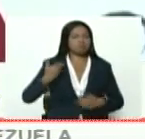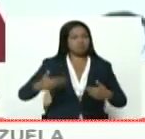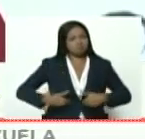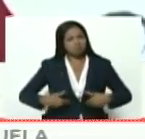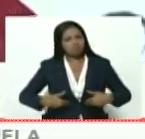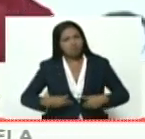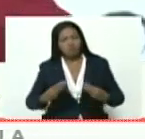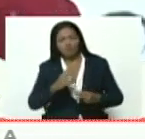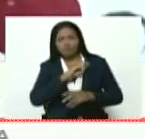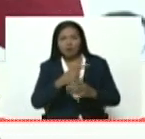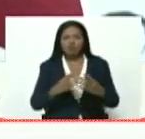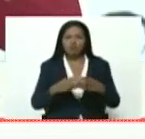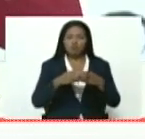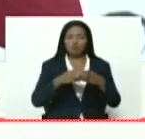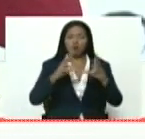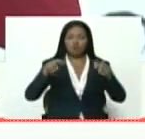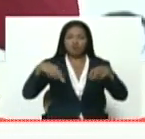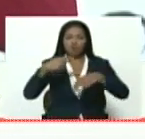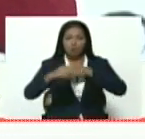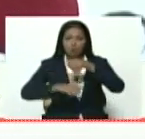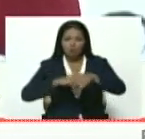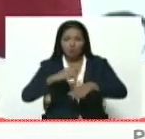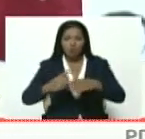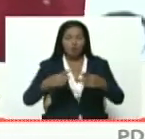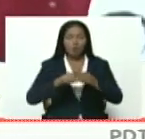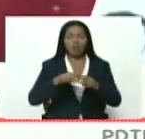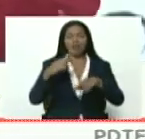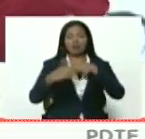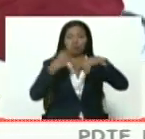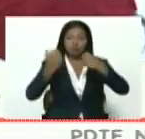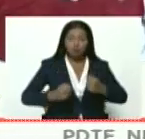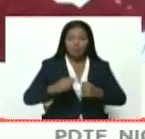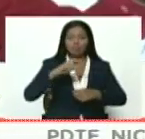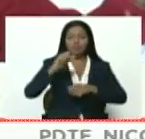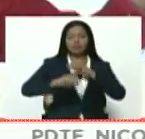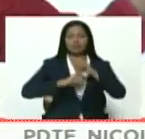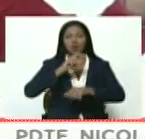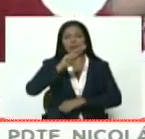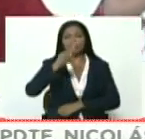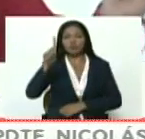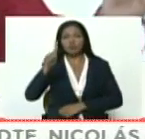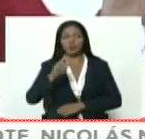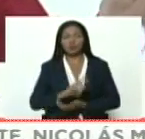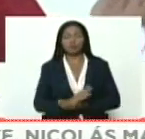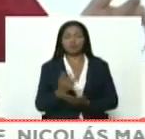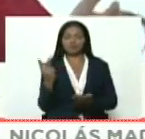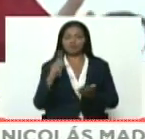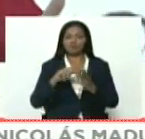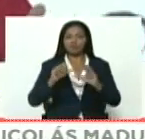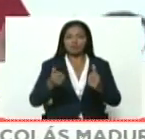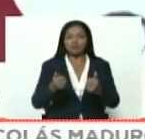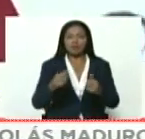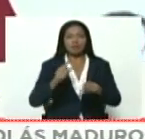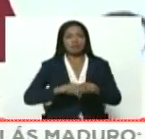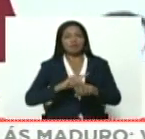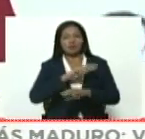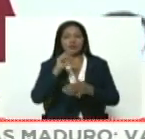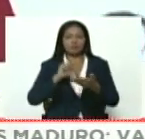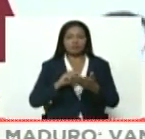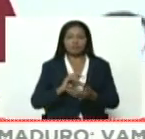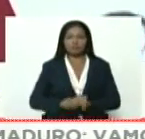heroica, y luego vieron surgir esta revolución del siglo XXI que ha venido a iluminar el tiempo